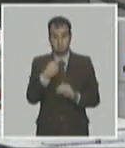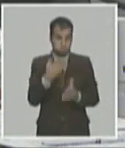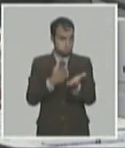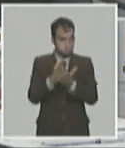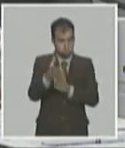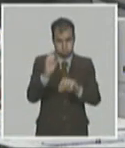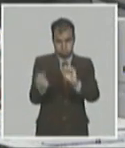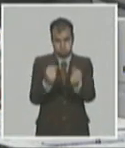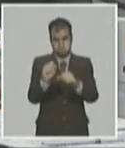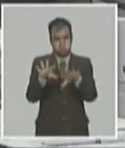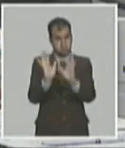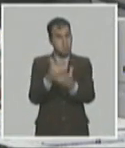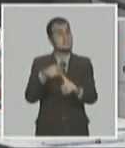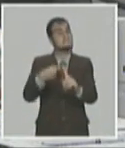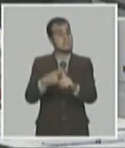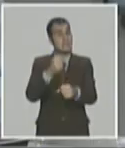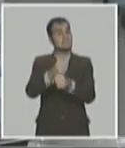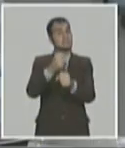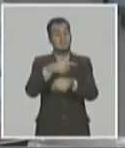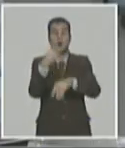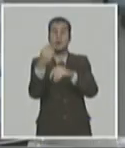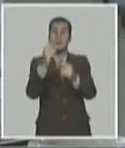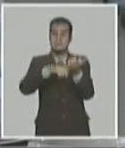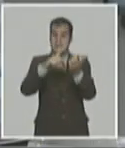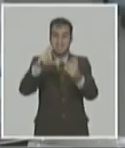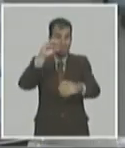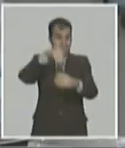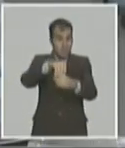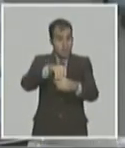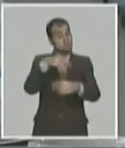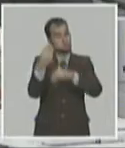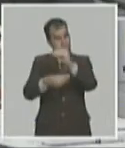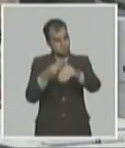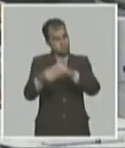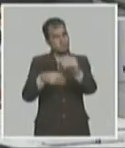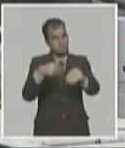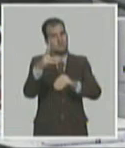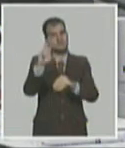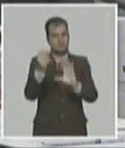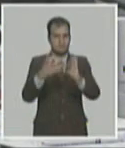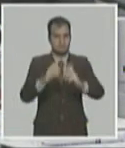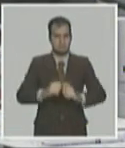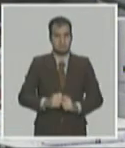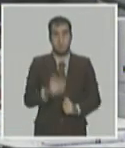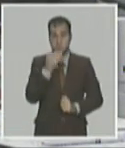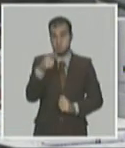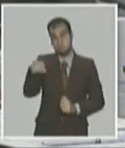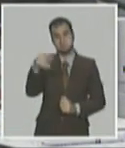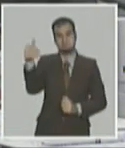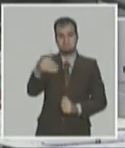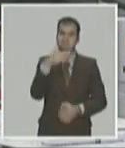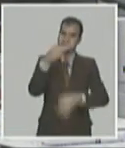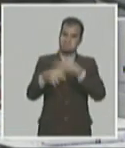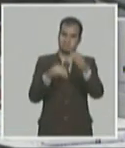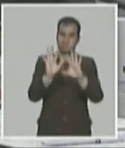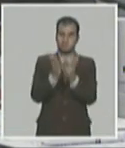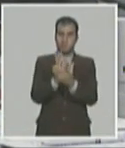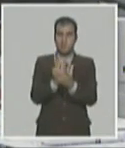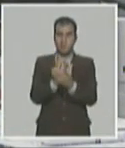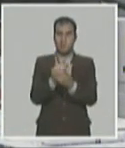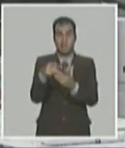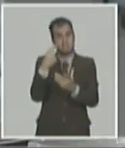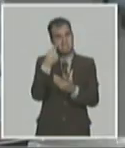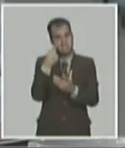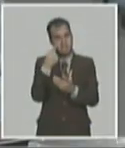de transformación del trabajo del partido. Yo creo que ustedes estén acá y que la comunicación sea un eje transversal del trabajo del partido, indica también